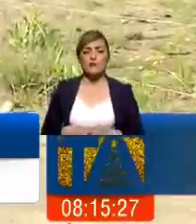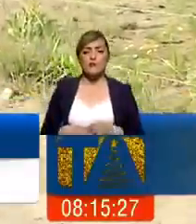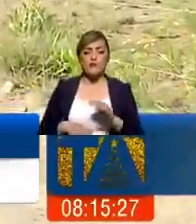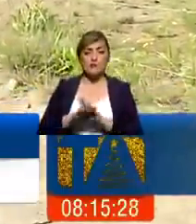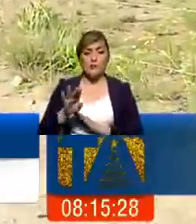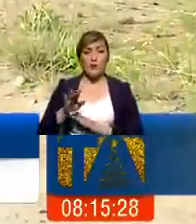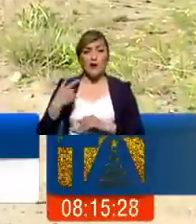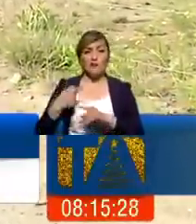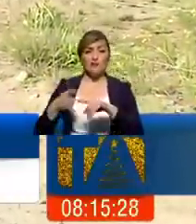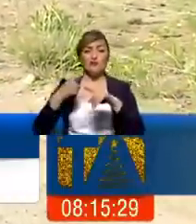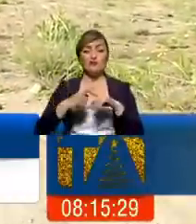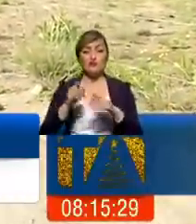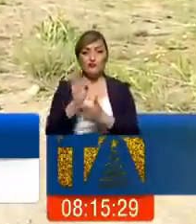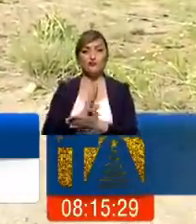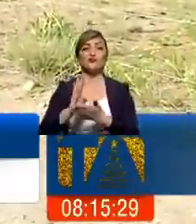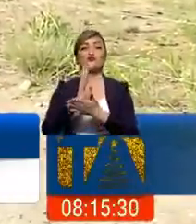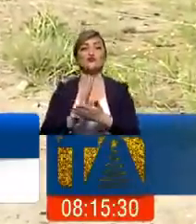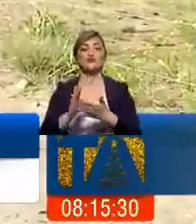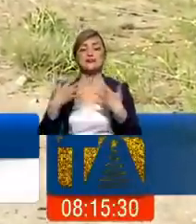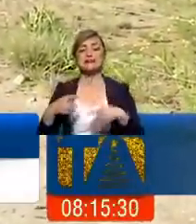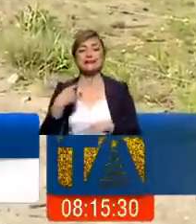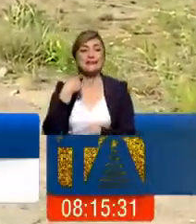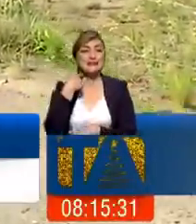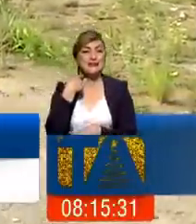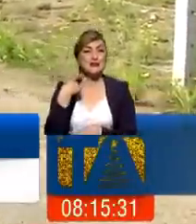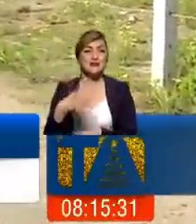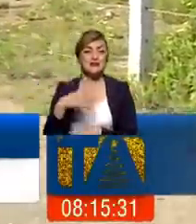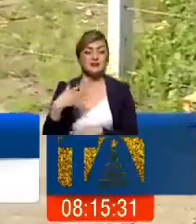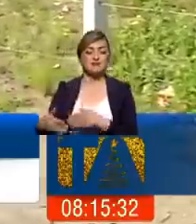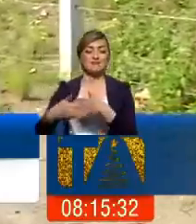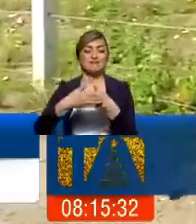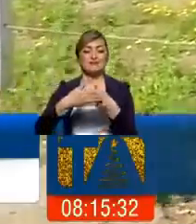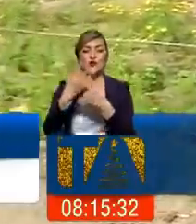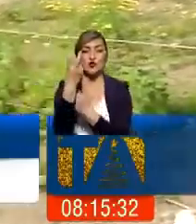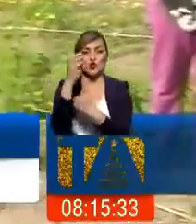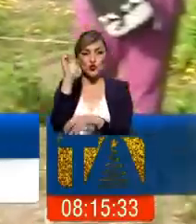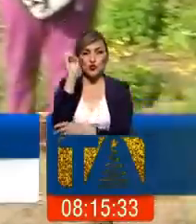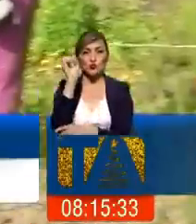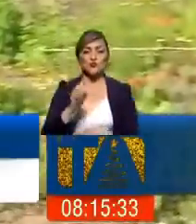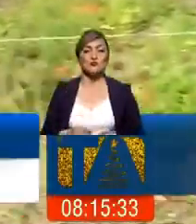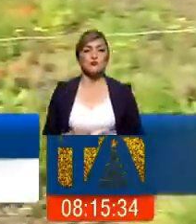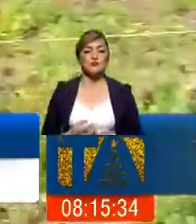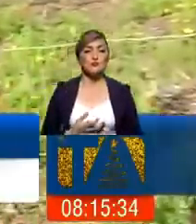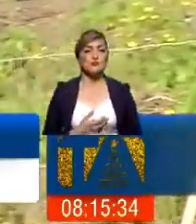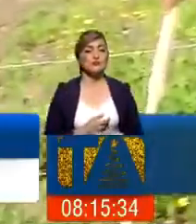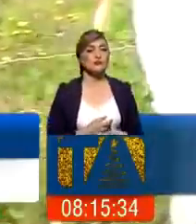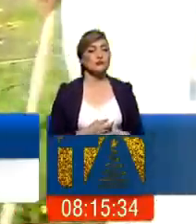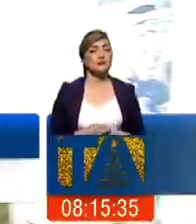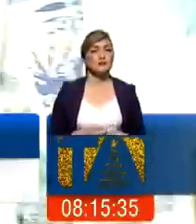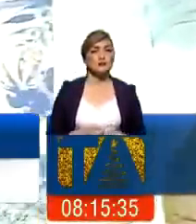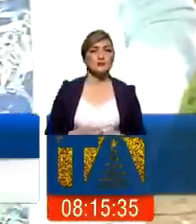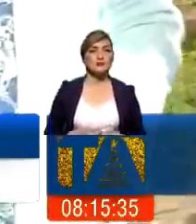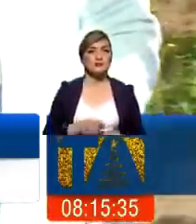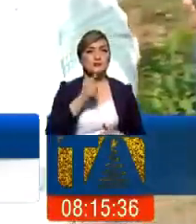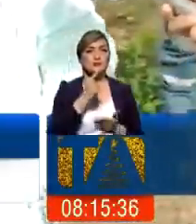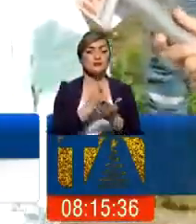de una docena de barrios los que se han visto afectados por este cierre de la calle 12 de octubre. Sí, señorita. Somos